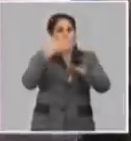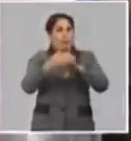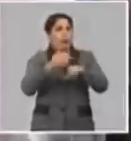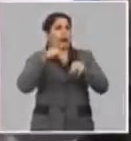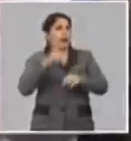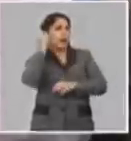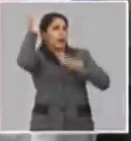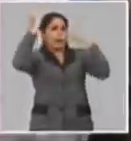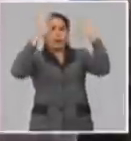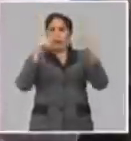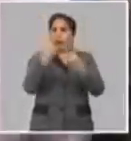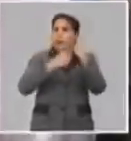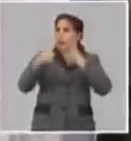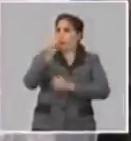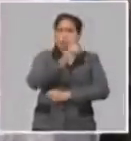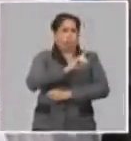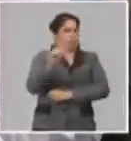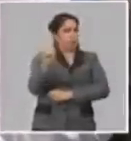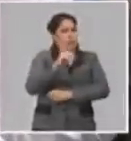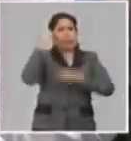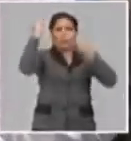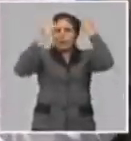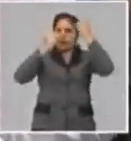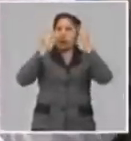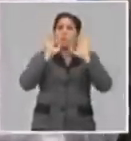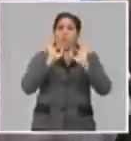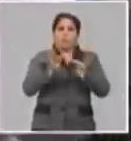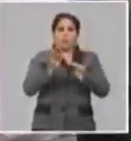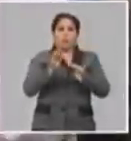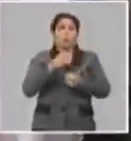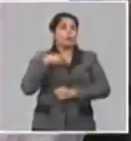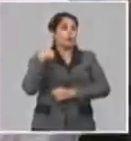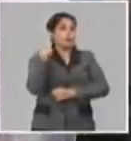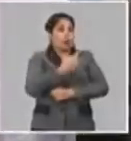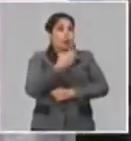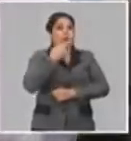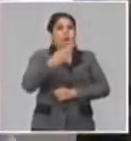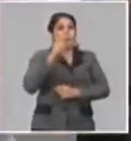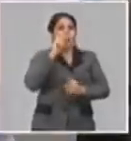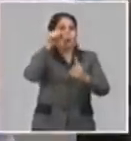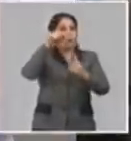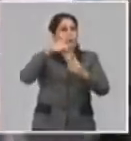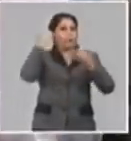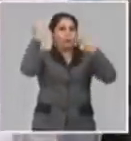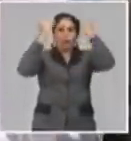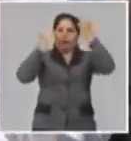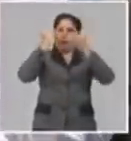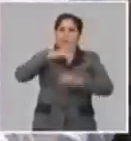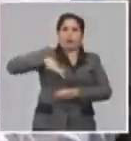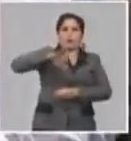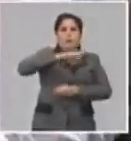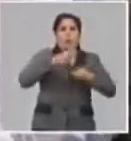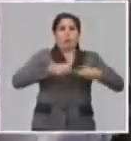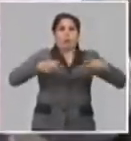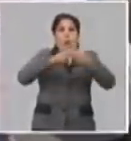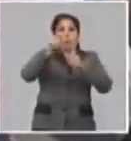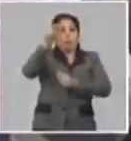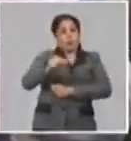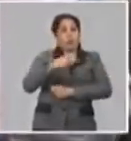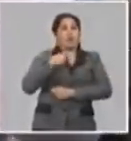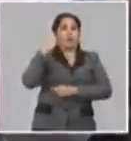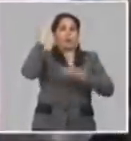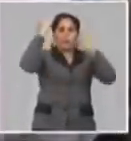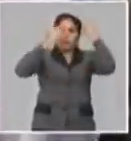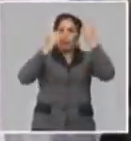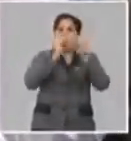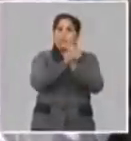es improvisado y todo se ha pensado y todo responde a objetivos generales de la defensa de nuestra